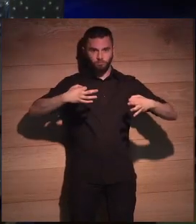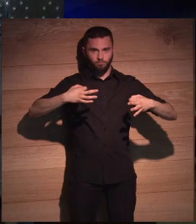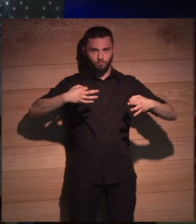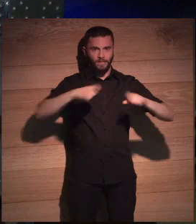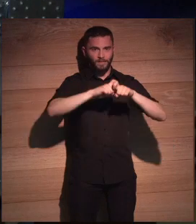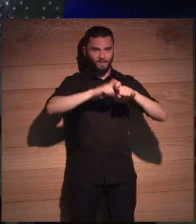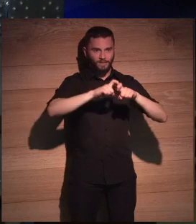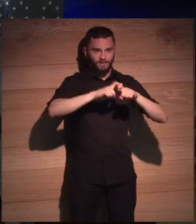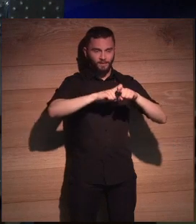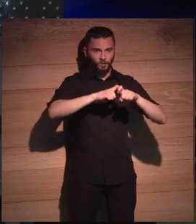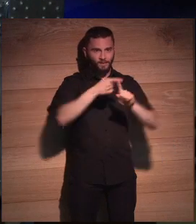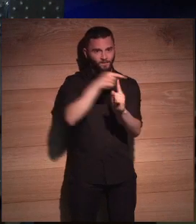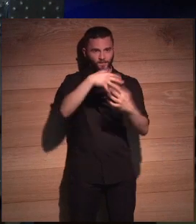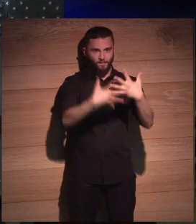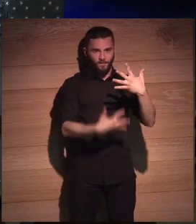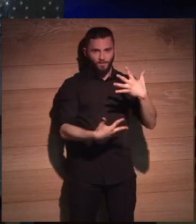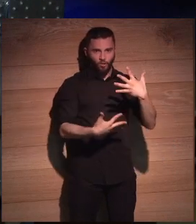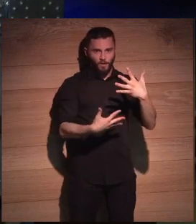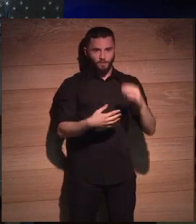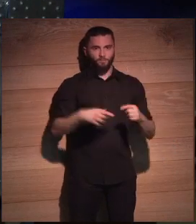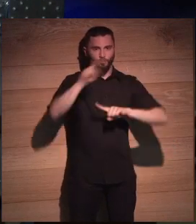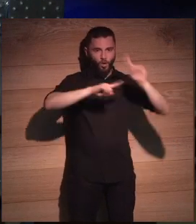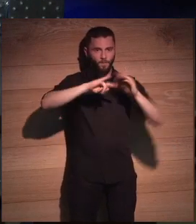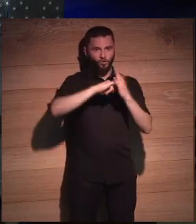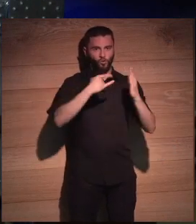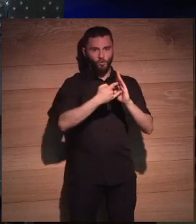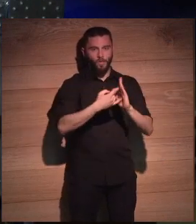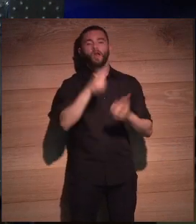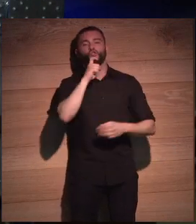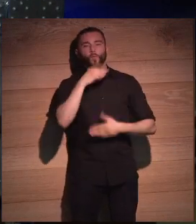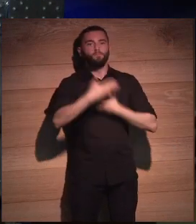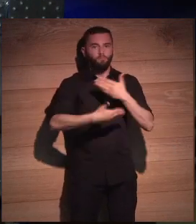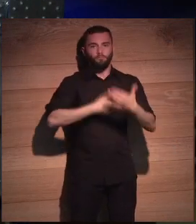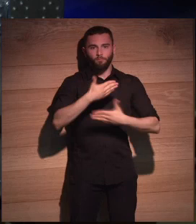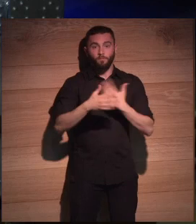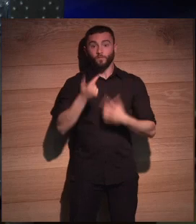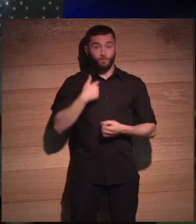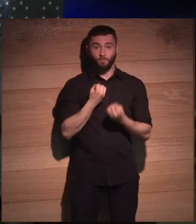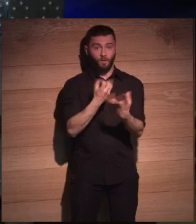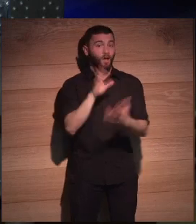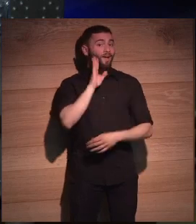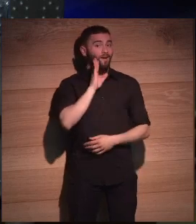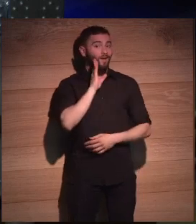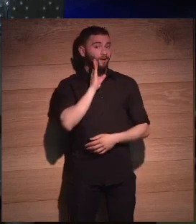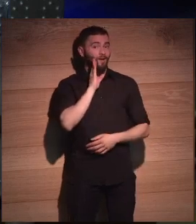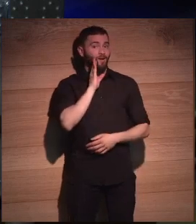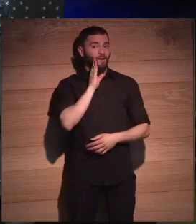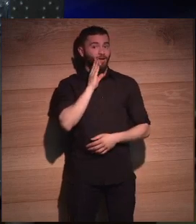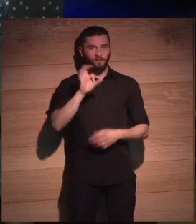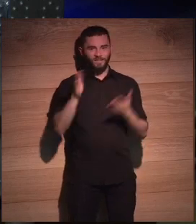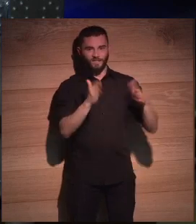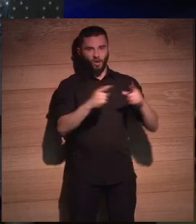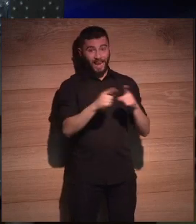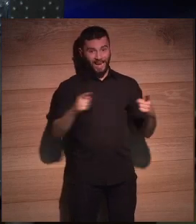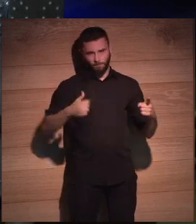estos tipos de actores de cómo podemos empezar a solucionar estos problemas. Cuando yo cuento esto, y cuando son sesiones un